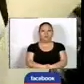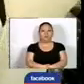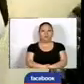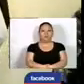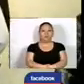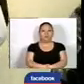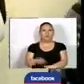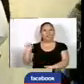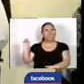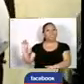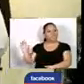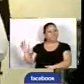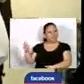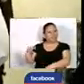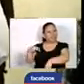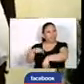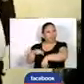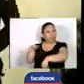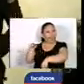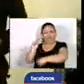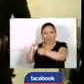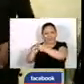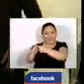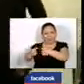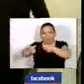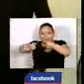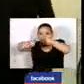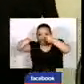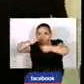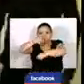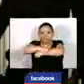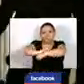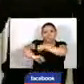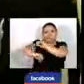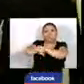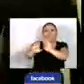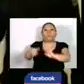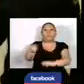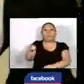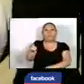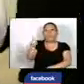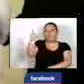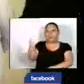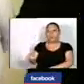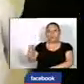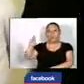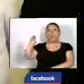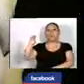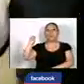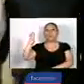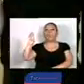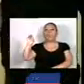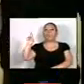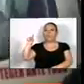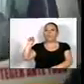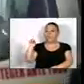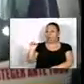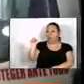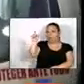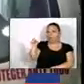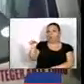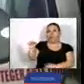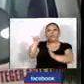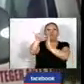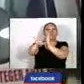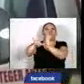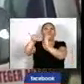Y es el momento en el que Roberto Silva fue detenido por la Policía Nacional Civil en un hotel capitalino. El youtuber